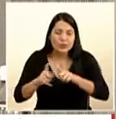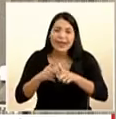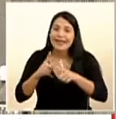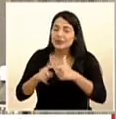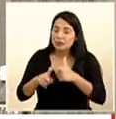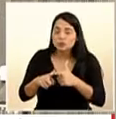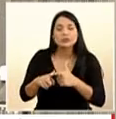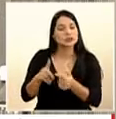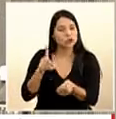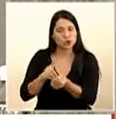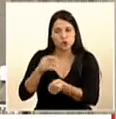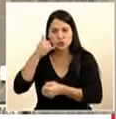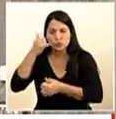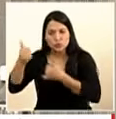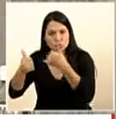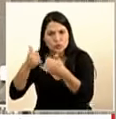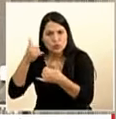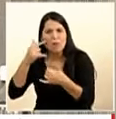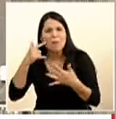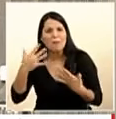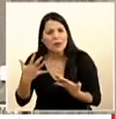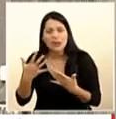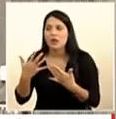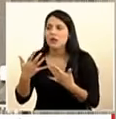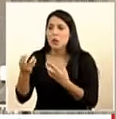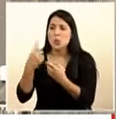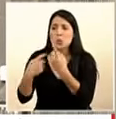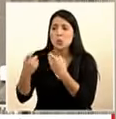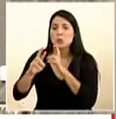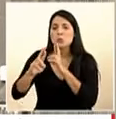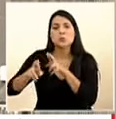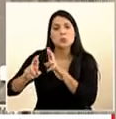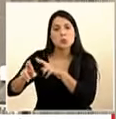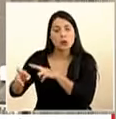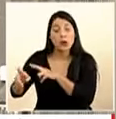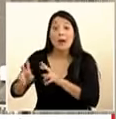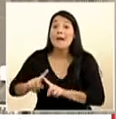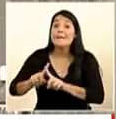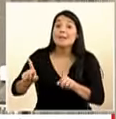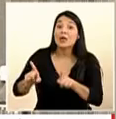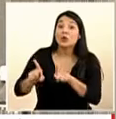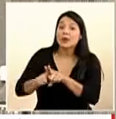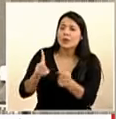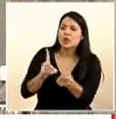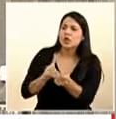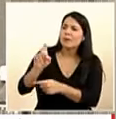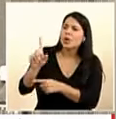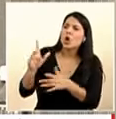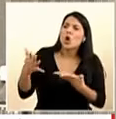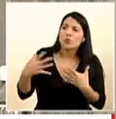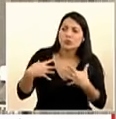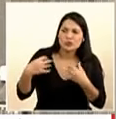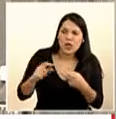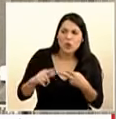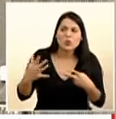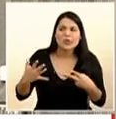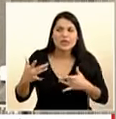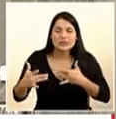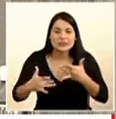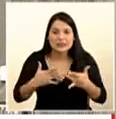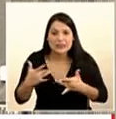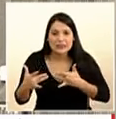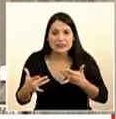para contestarles sus preguntas pero también se les pregunta sobre su estado de salud o sobre síntomas para